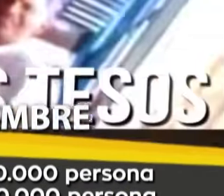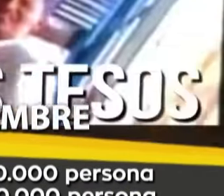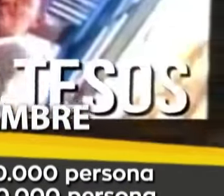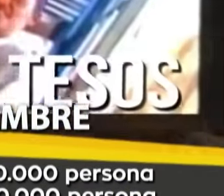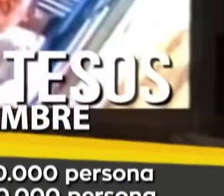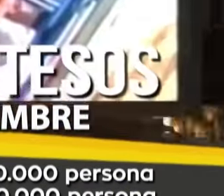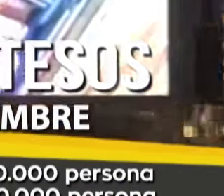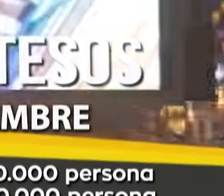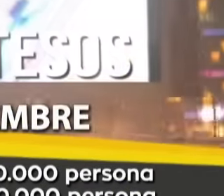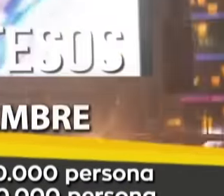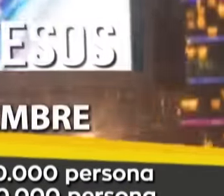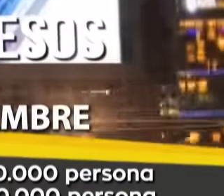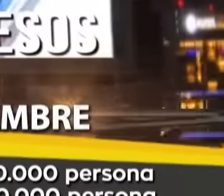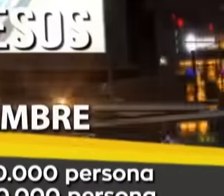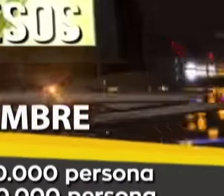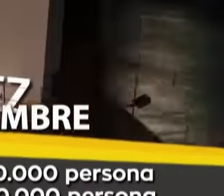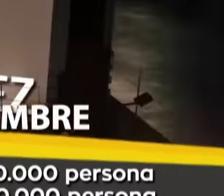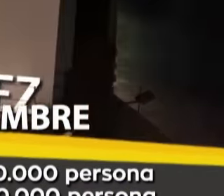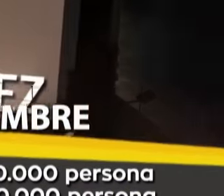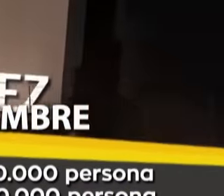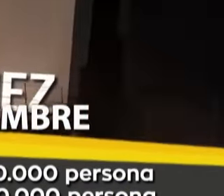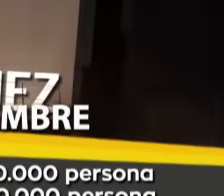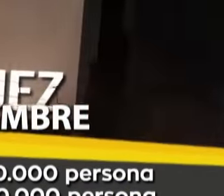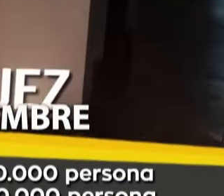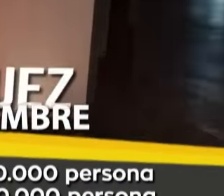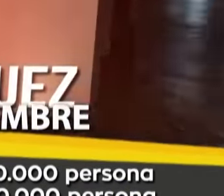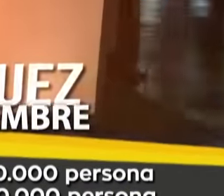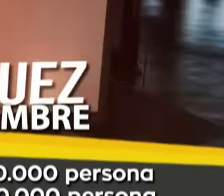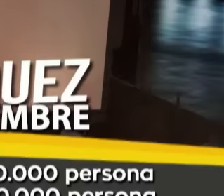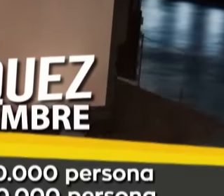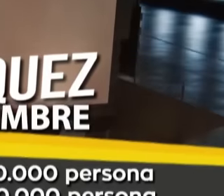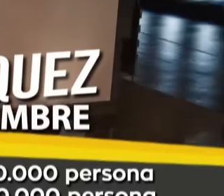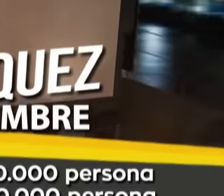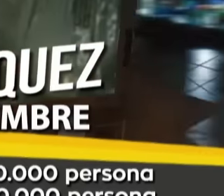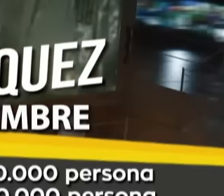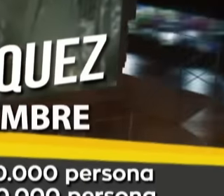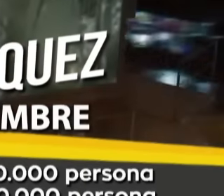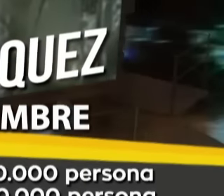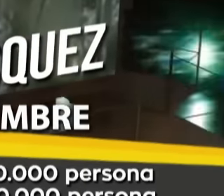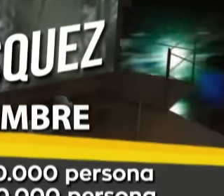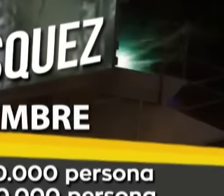Grupo y sus tesos. Y Aníbal Velázquez.